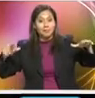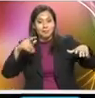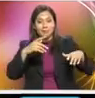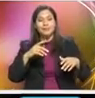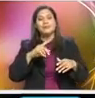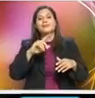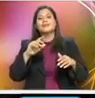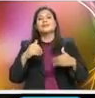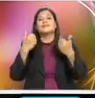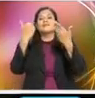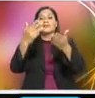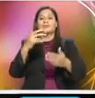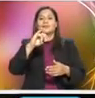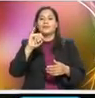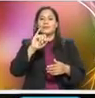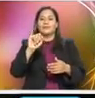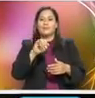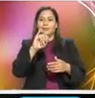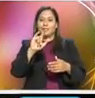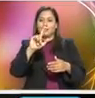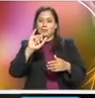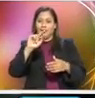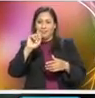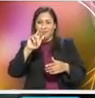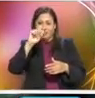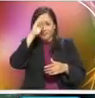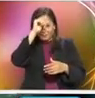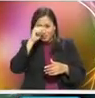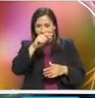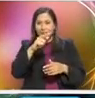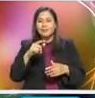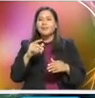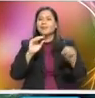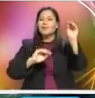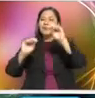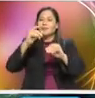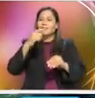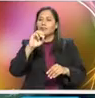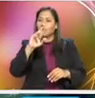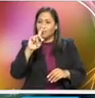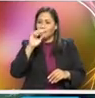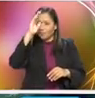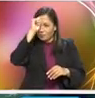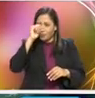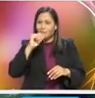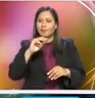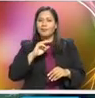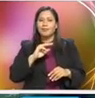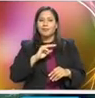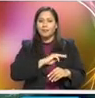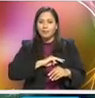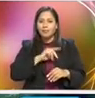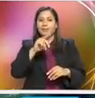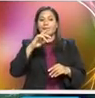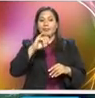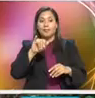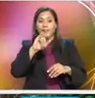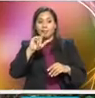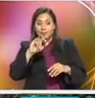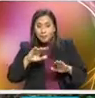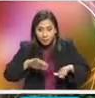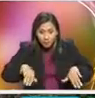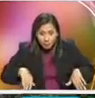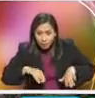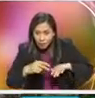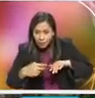hasta Xilitla, que lo mencionamos en la vez que nos fuimos a la Sierra Gorda. ¿Te acuerdas las misiones? Sí, así es. Xilitla es un poco la última y